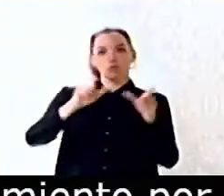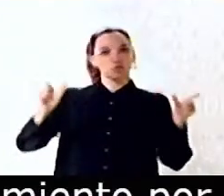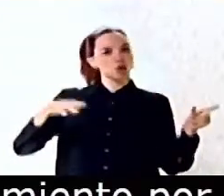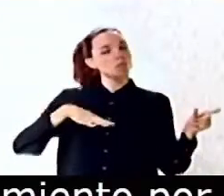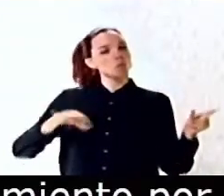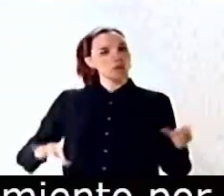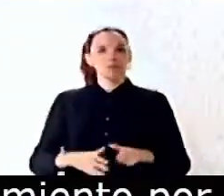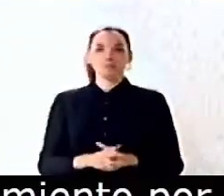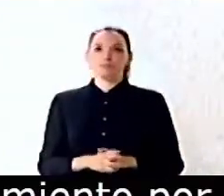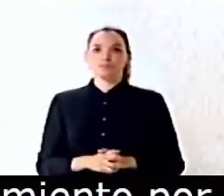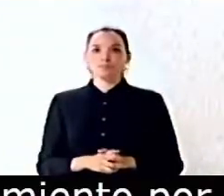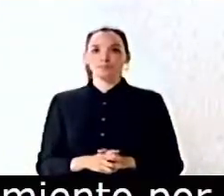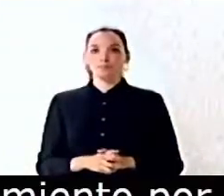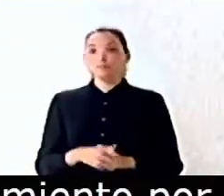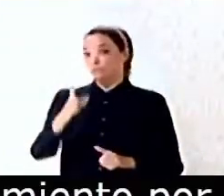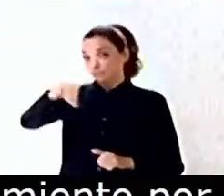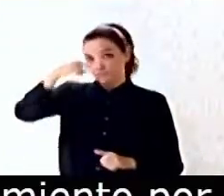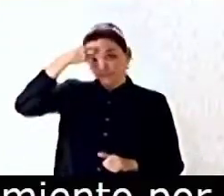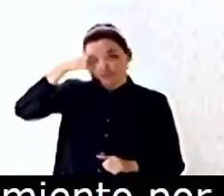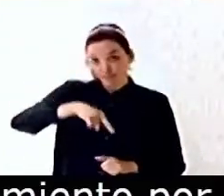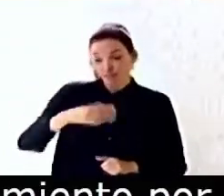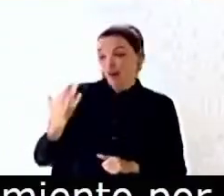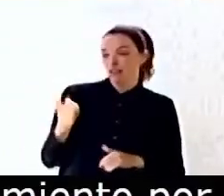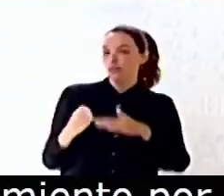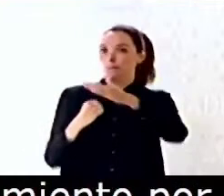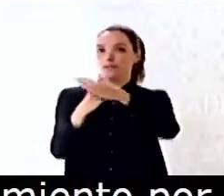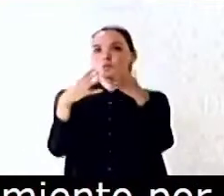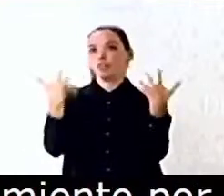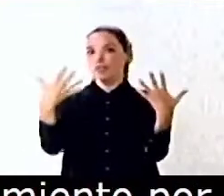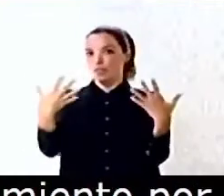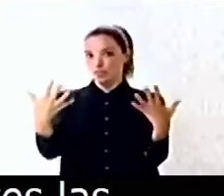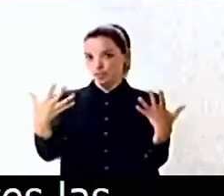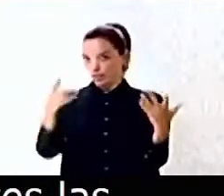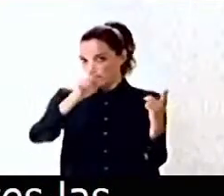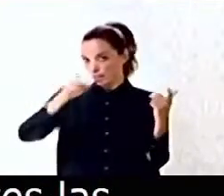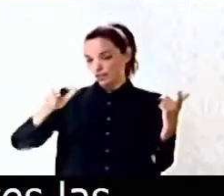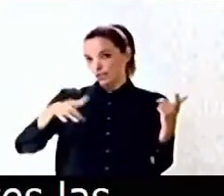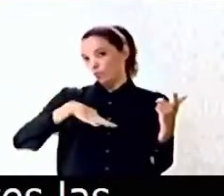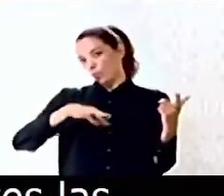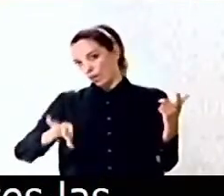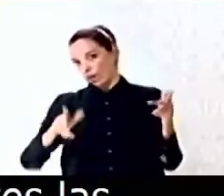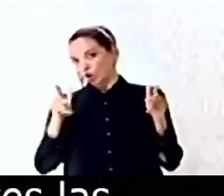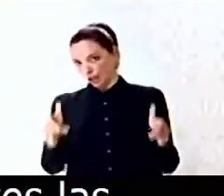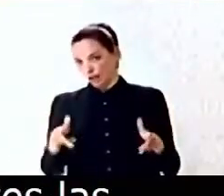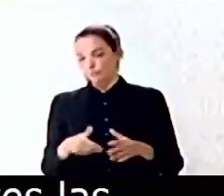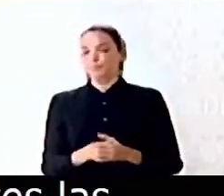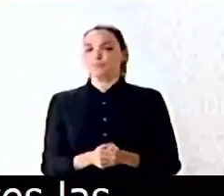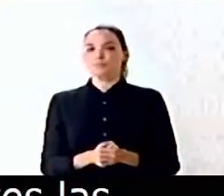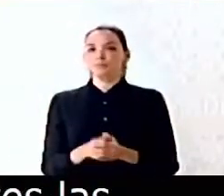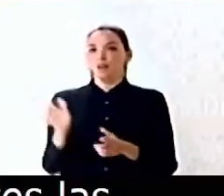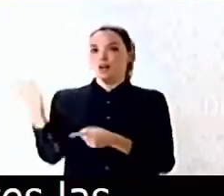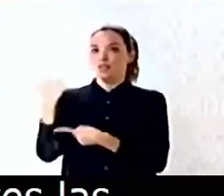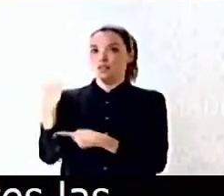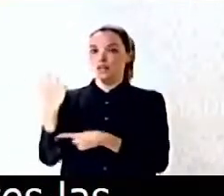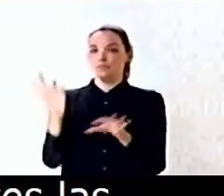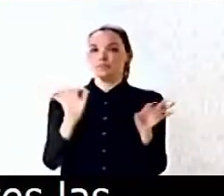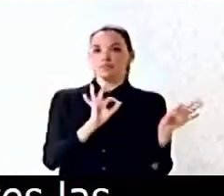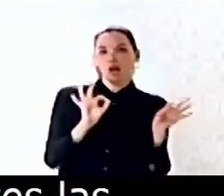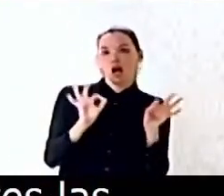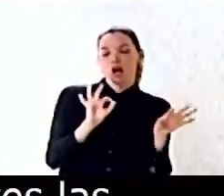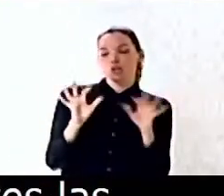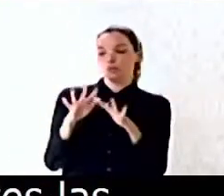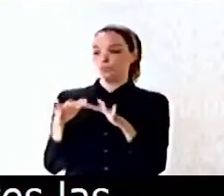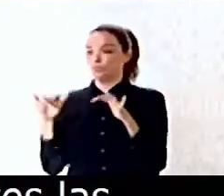sean convivientes. Saben ustedes que las teníamos limitada a 10 personas. Los cines, teatros, auditorios,